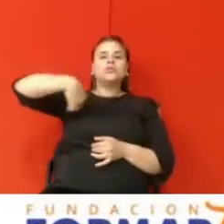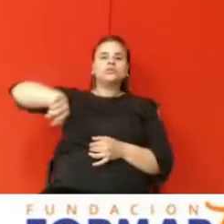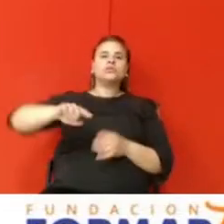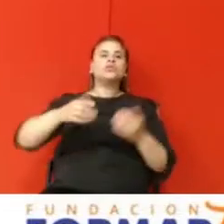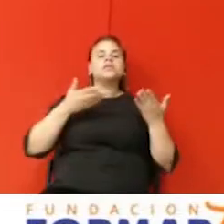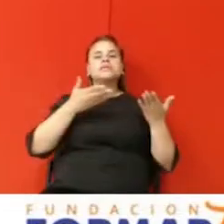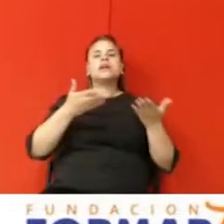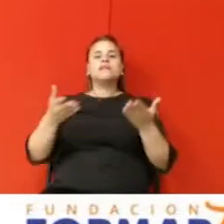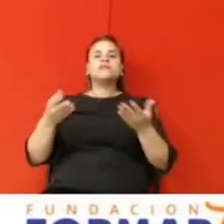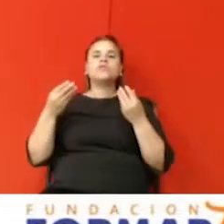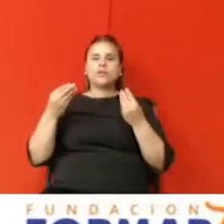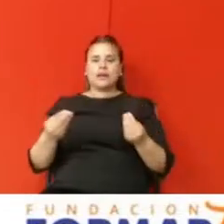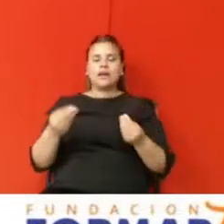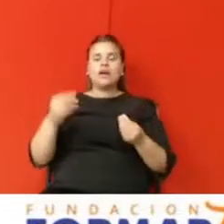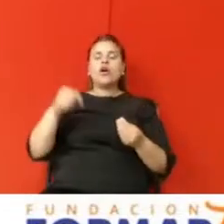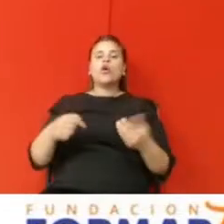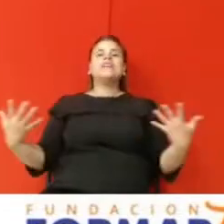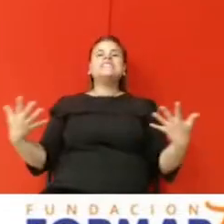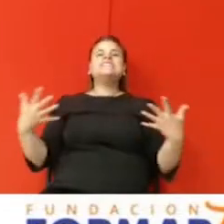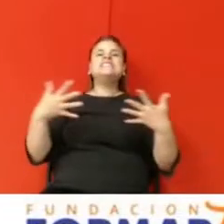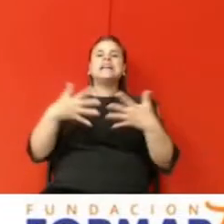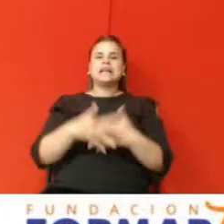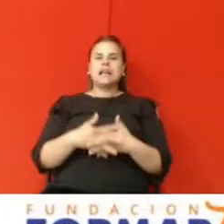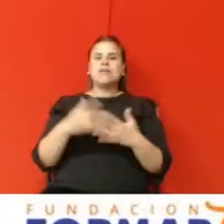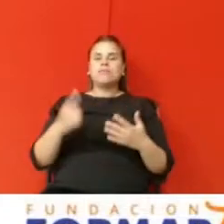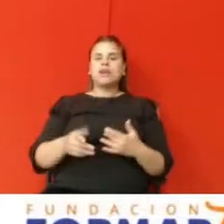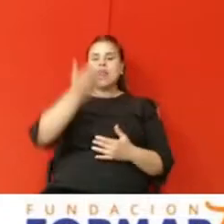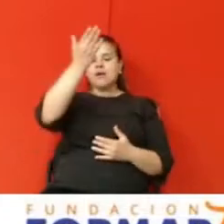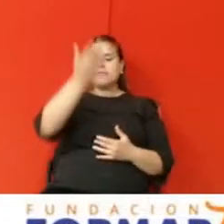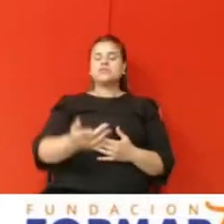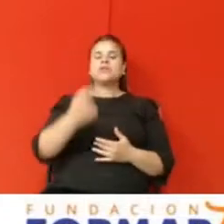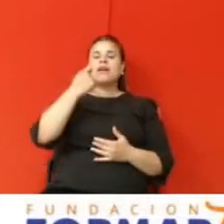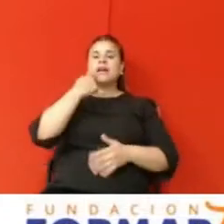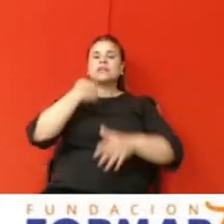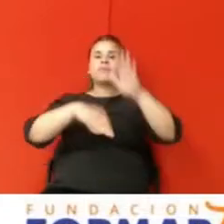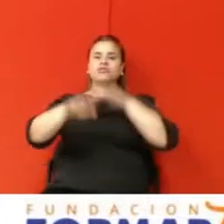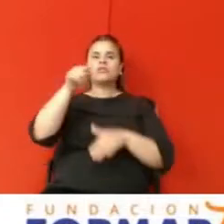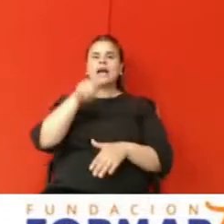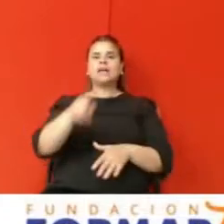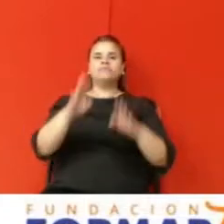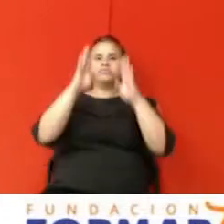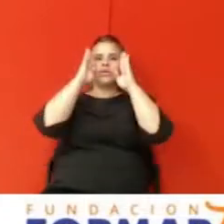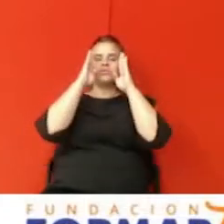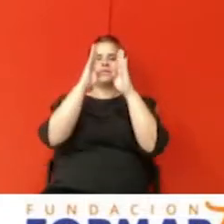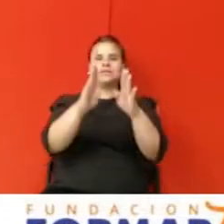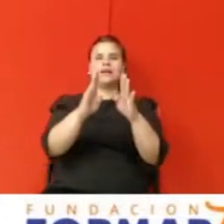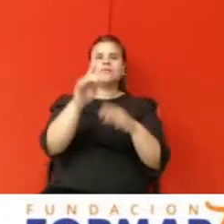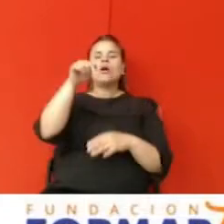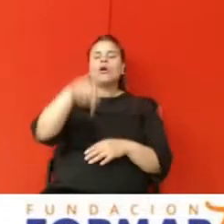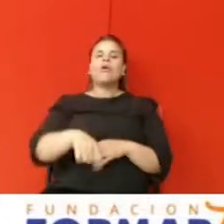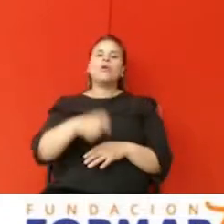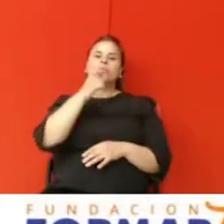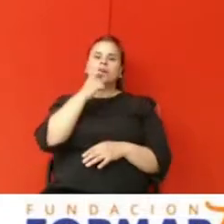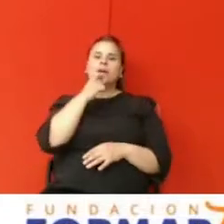atención integral centrado en la persona. Ese modelo está orientado hacia las personas, con sus gustos, con